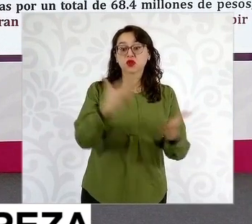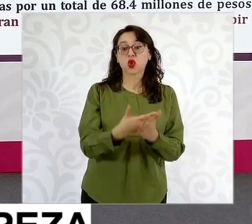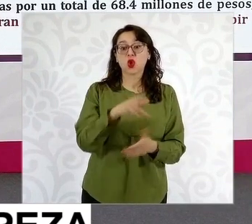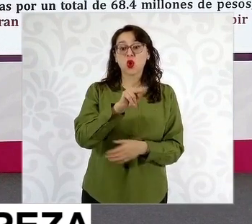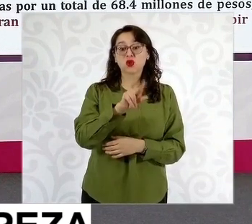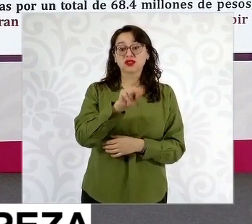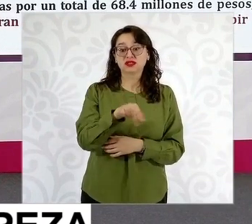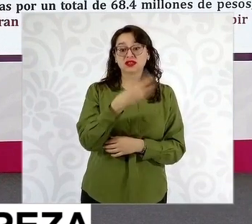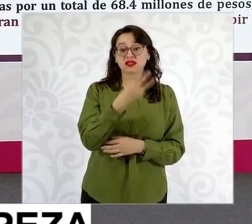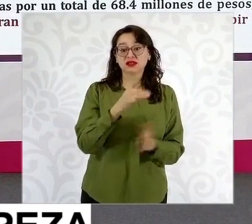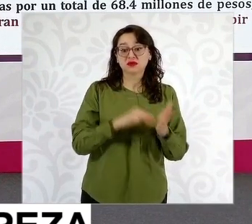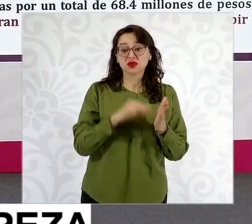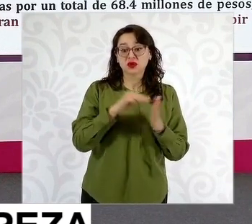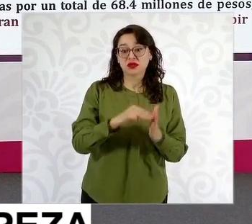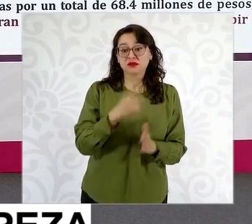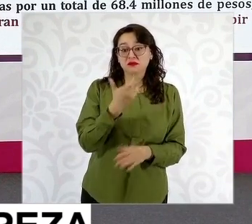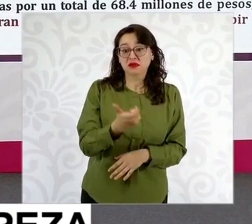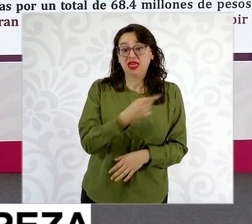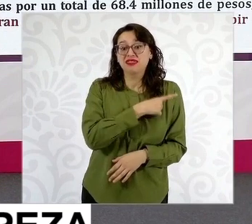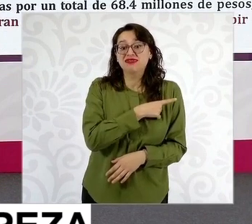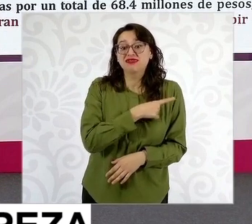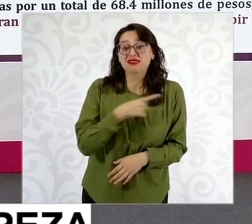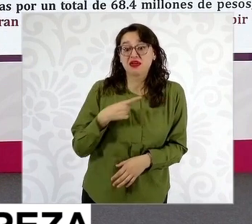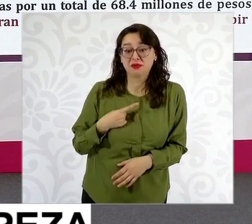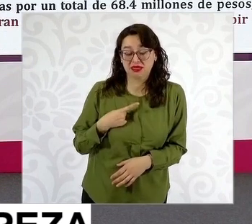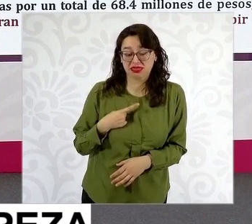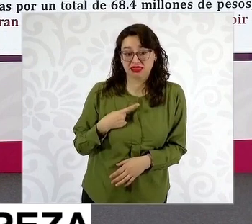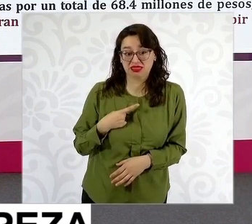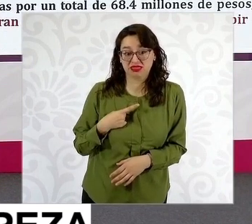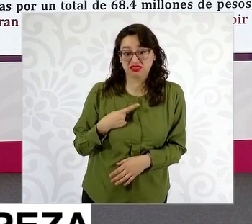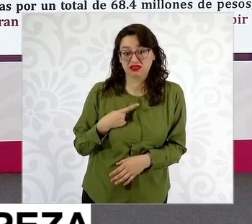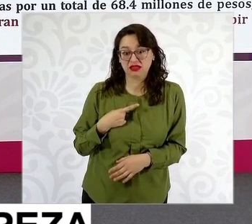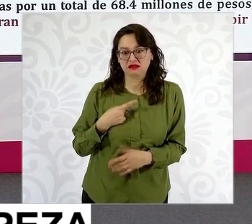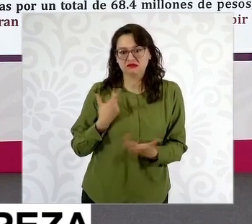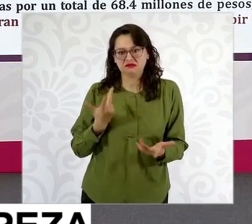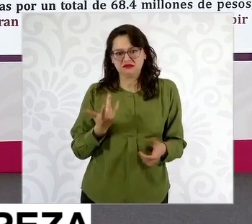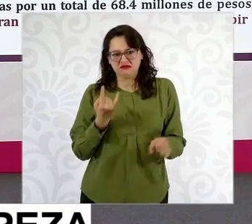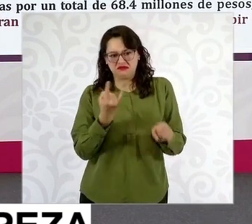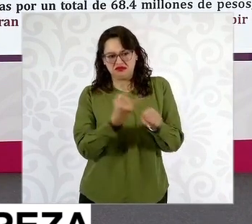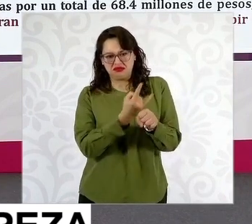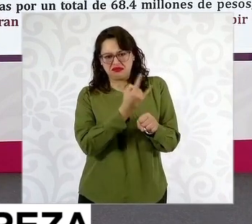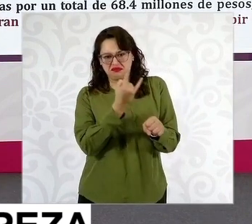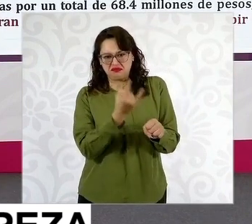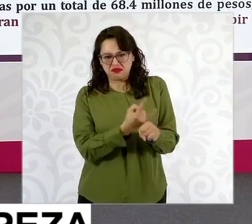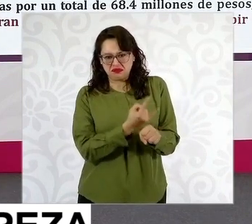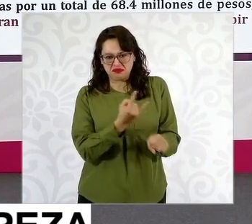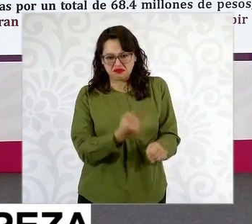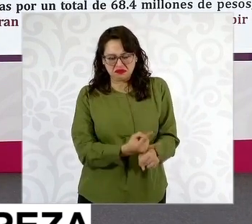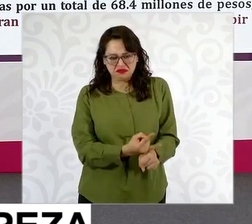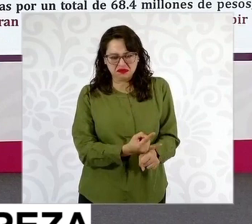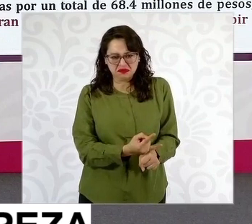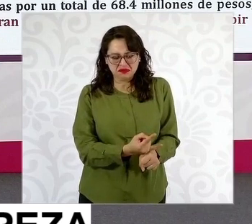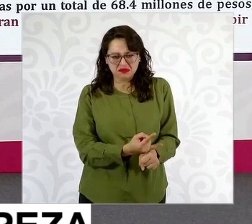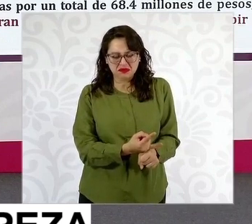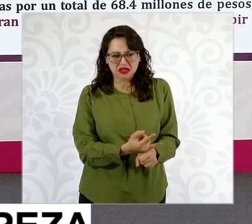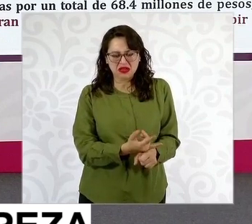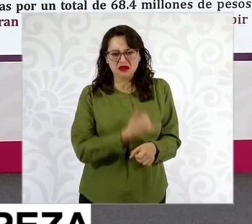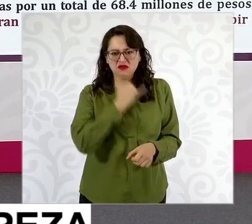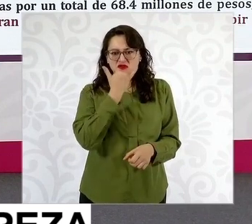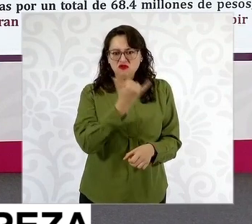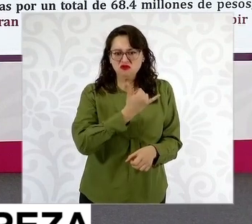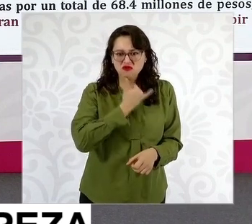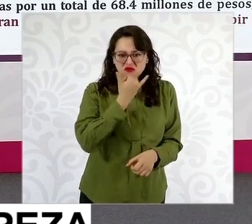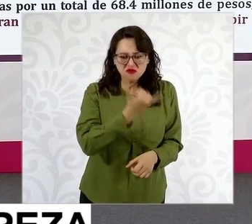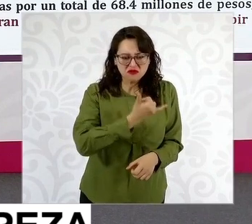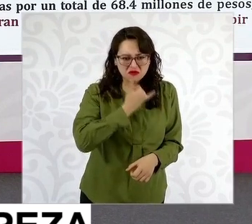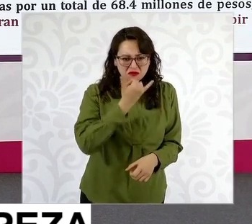pesos, y a pesar de estas irregularidades, lo lógico era que ya no se le diera nada, ¿no? A pesar